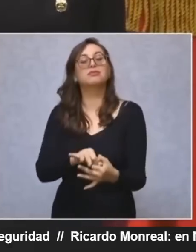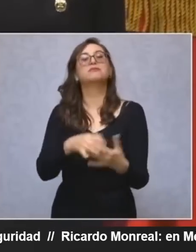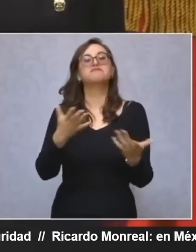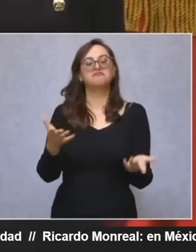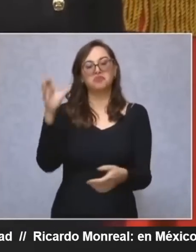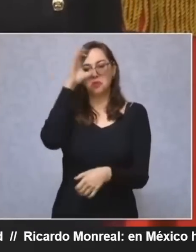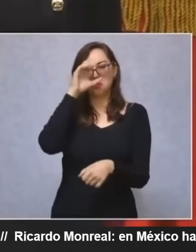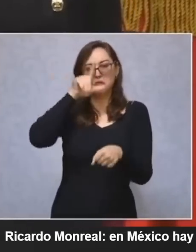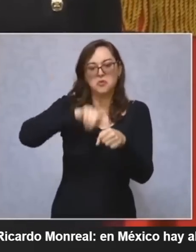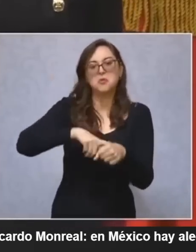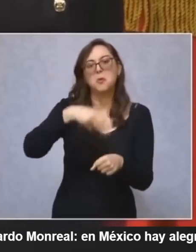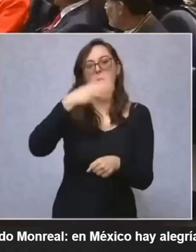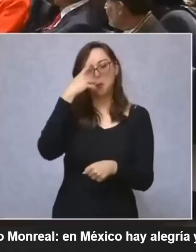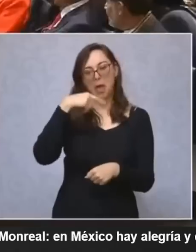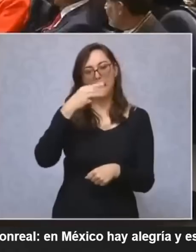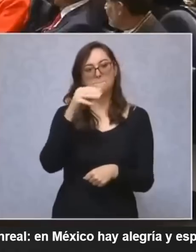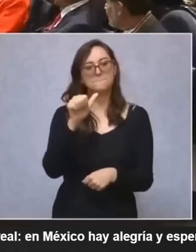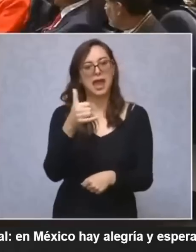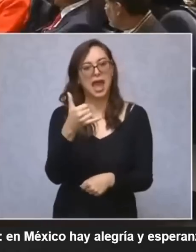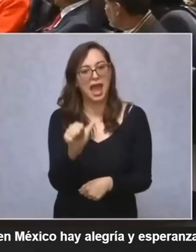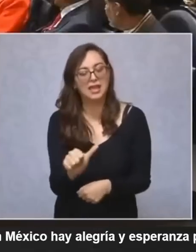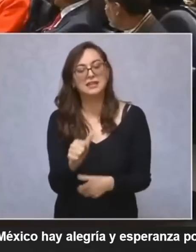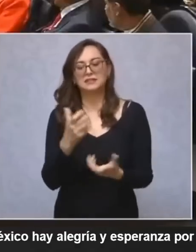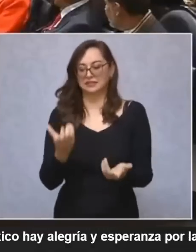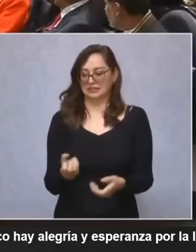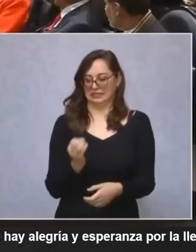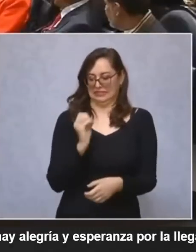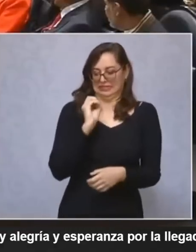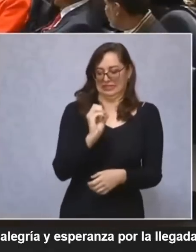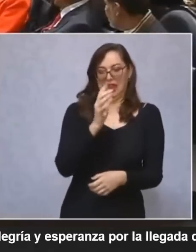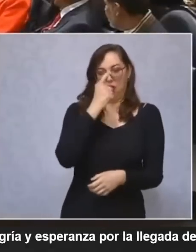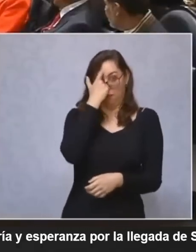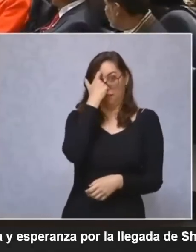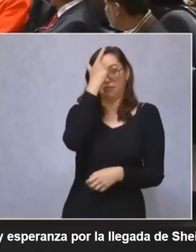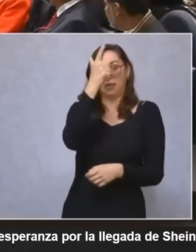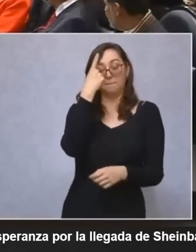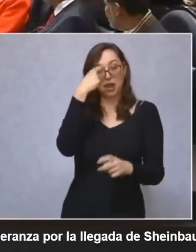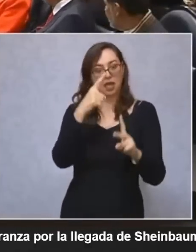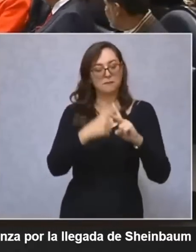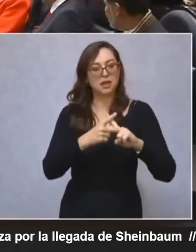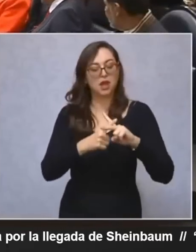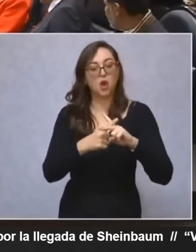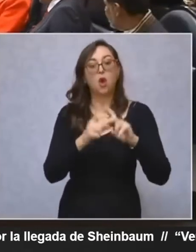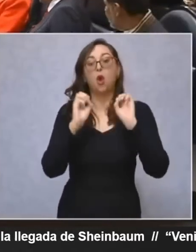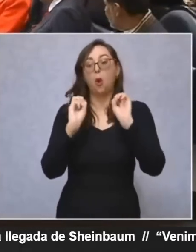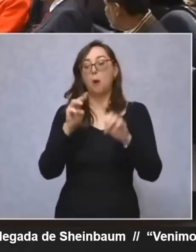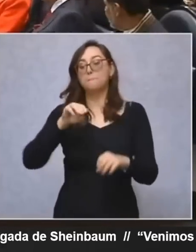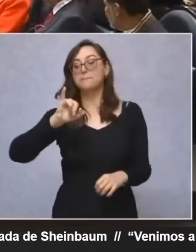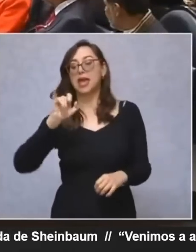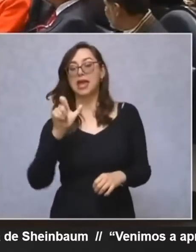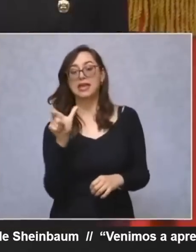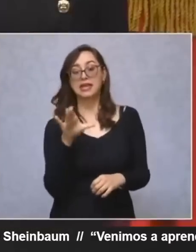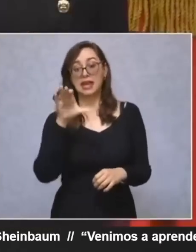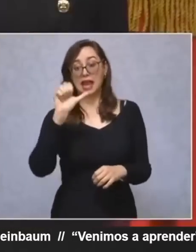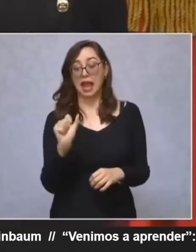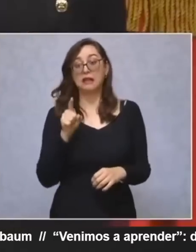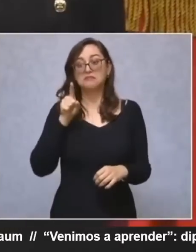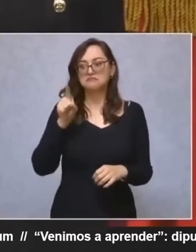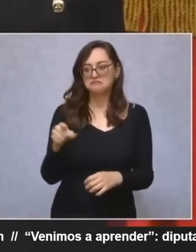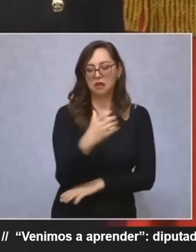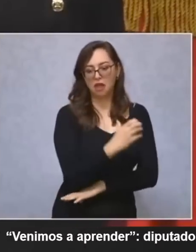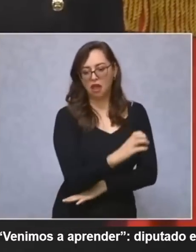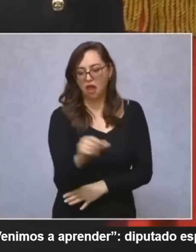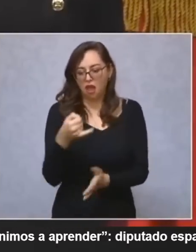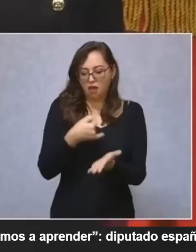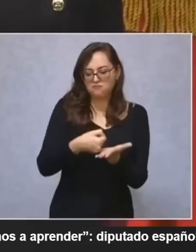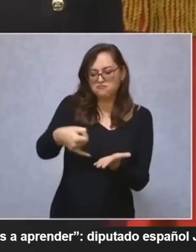que crearon el cero como parte de la matemática, o la mexica, que creó el método más sustentable de